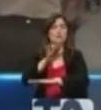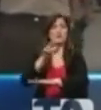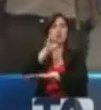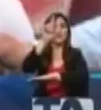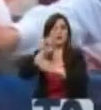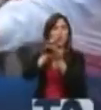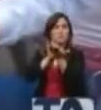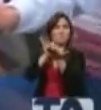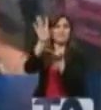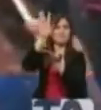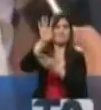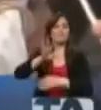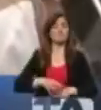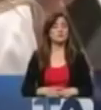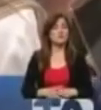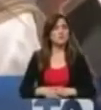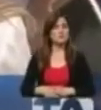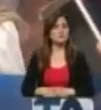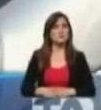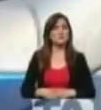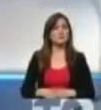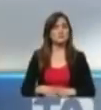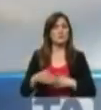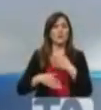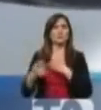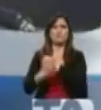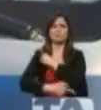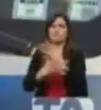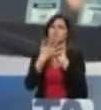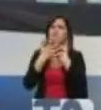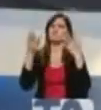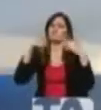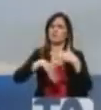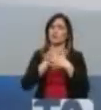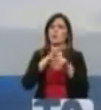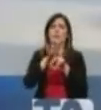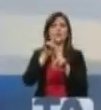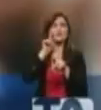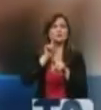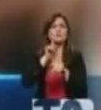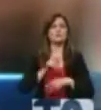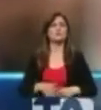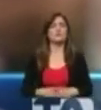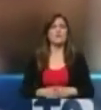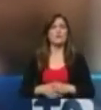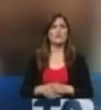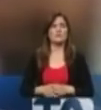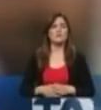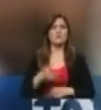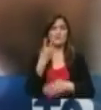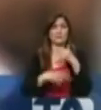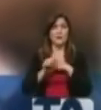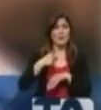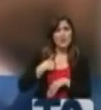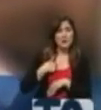institución inmediata de la profesora. Además, que se la procese penalmente en este nuevo caso de abuso sexual. Aparte, mi hija no es la